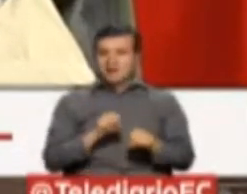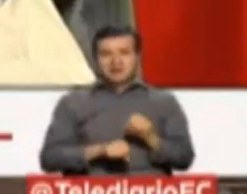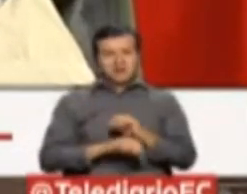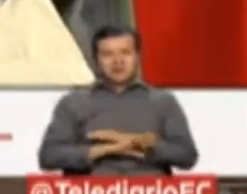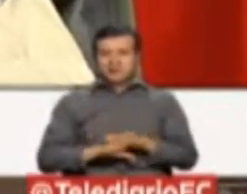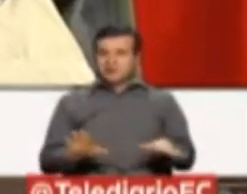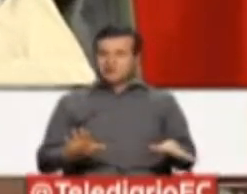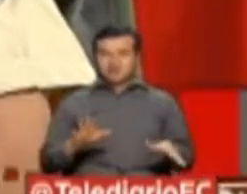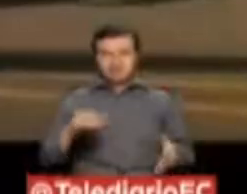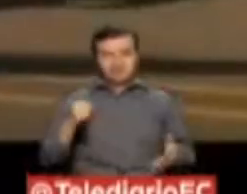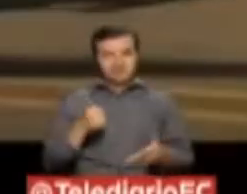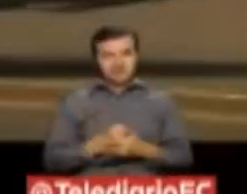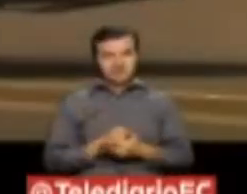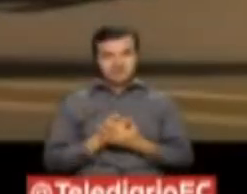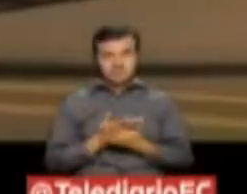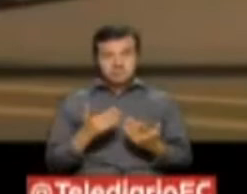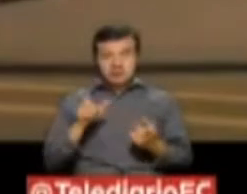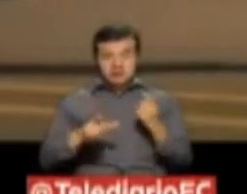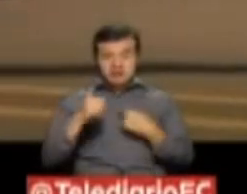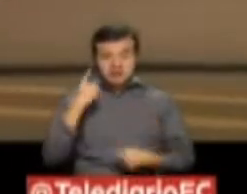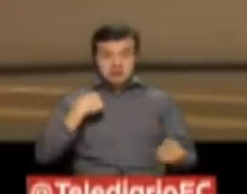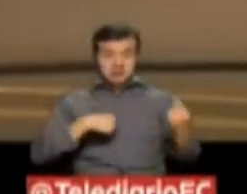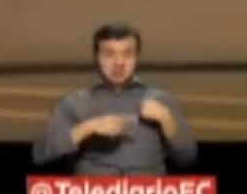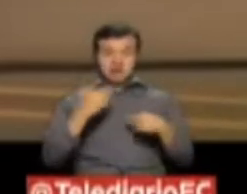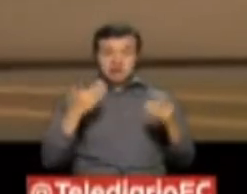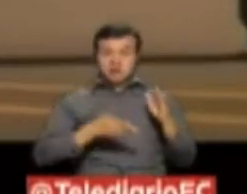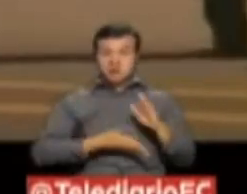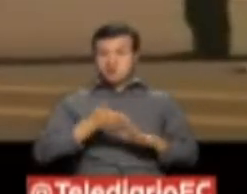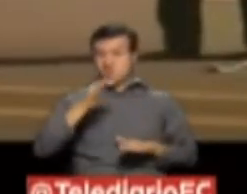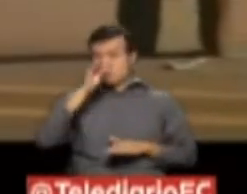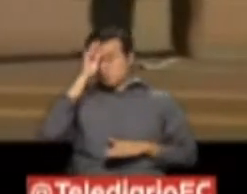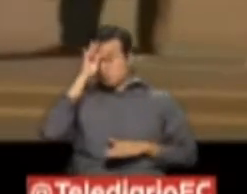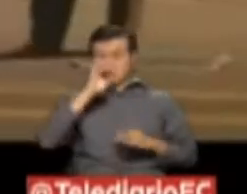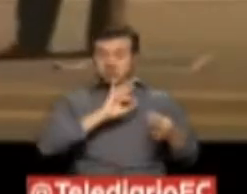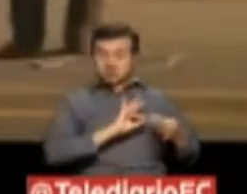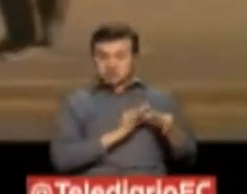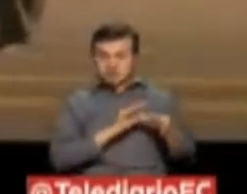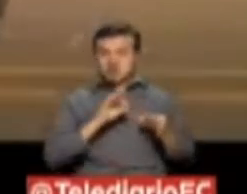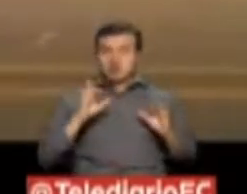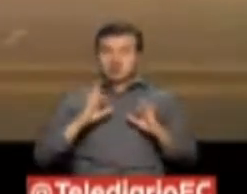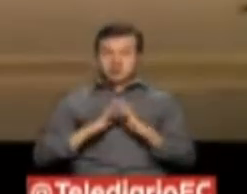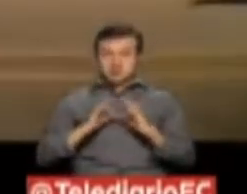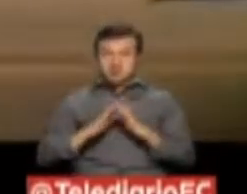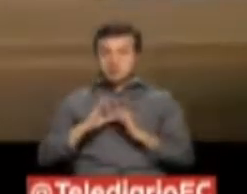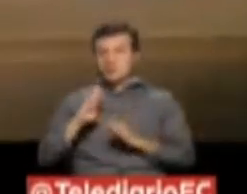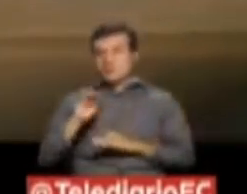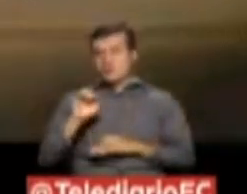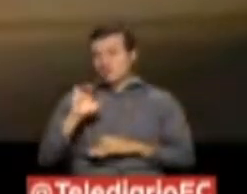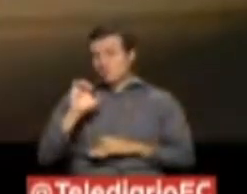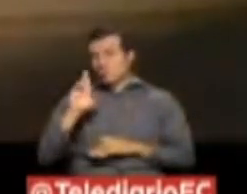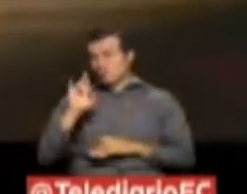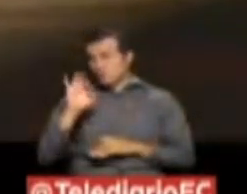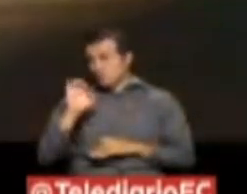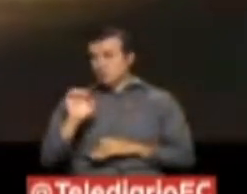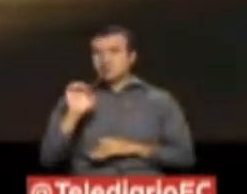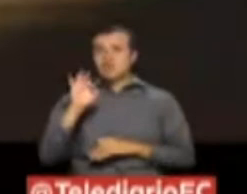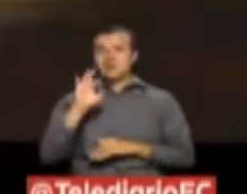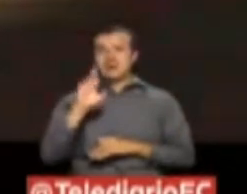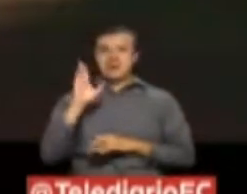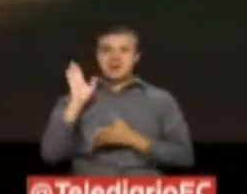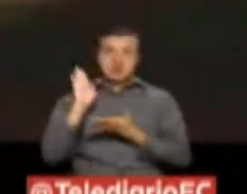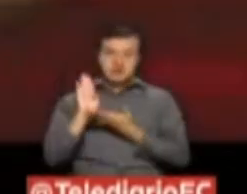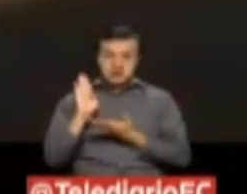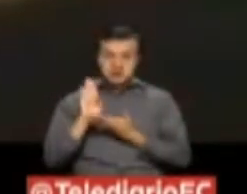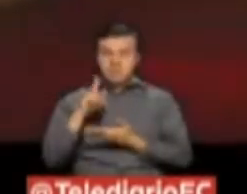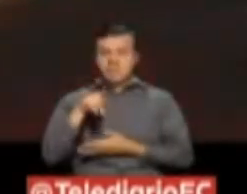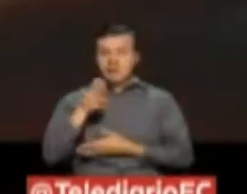sistema de frenos los heridos fueron trasladados a los hospitales de calderón los valles baca ortiz san francisco de quito pablo arturo